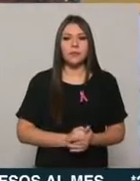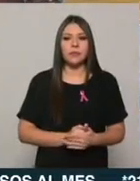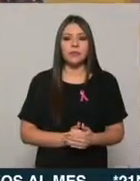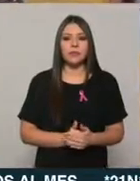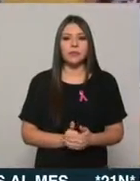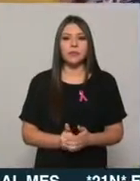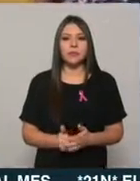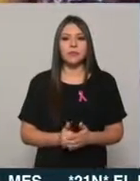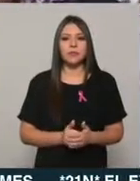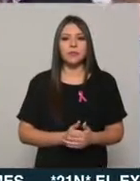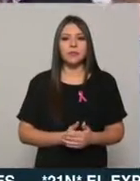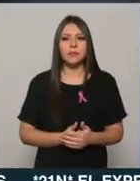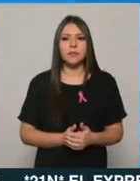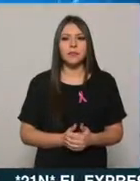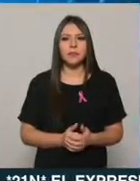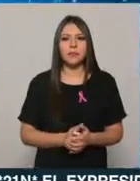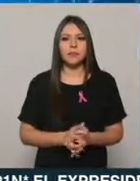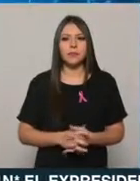al baile.